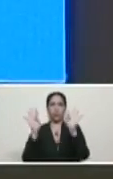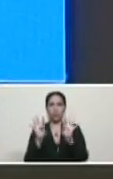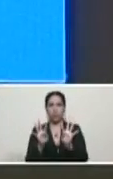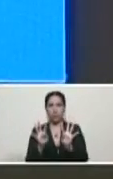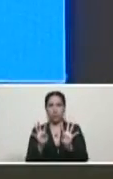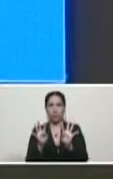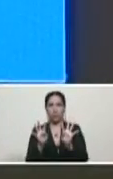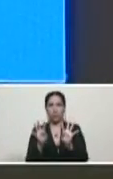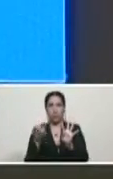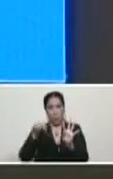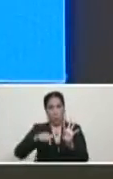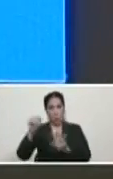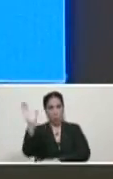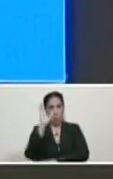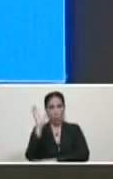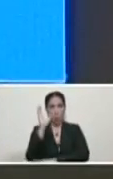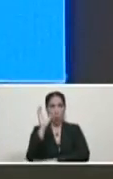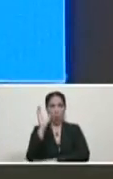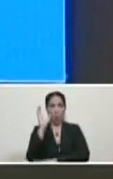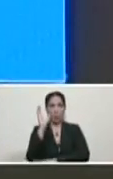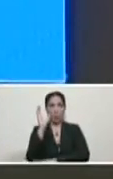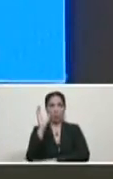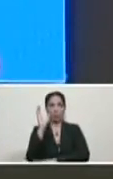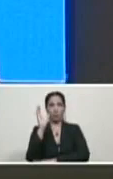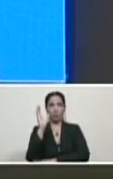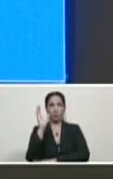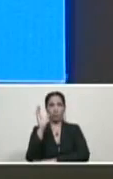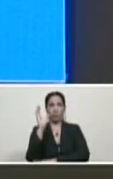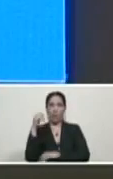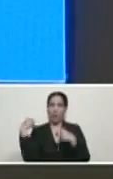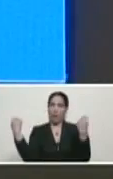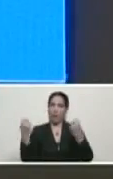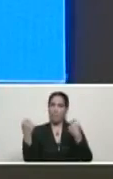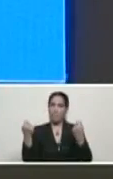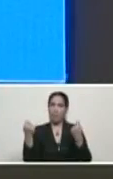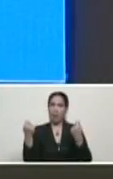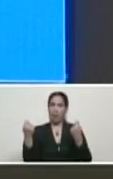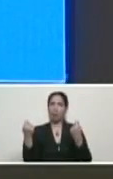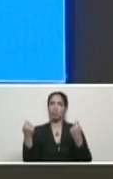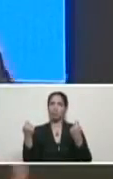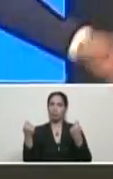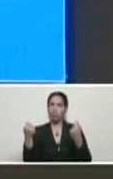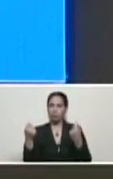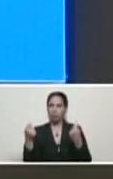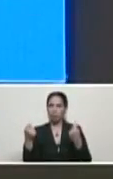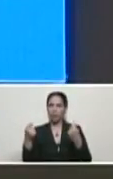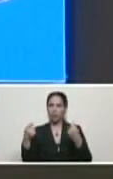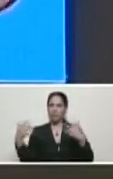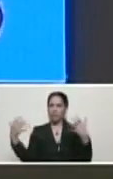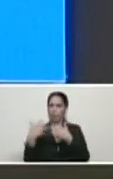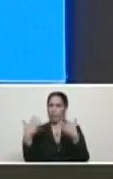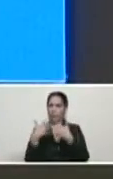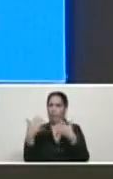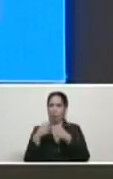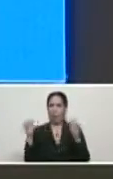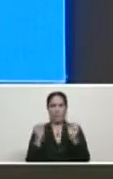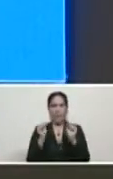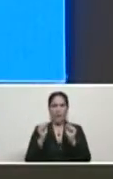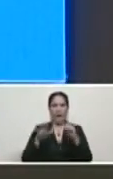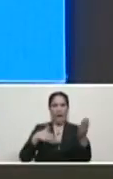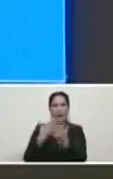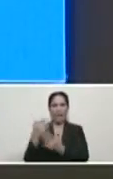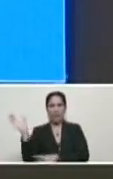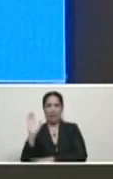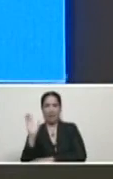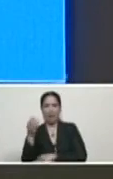hoy Colombia, en la campaña admirable, y había llegado desde los Andes merideños hasta Caracas como